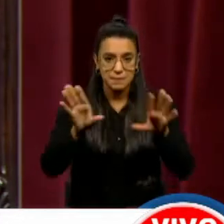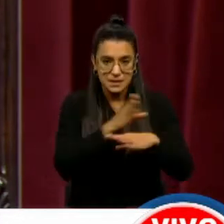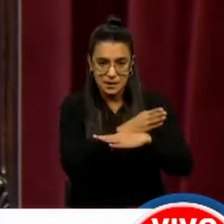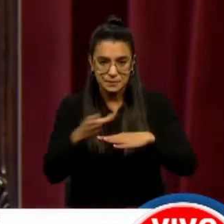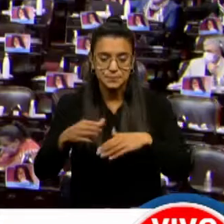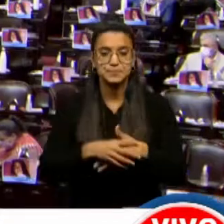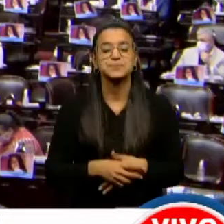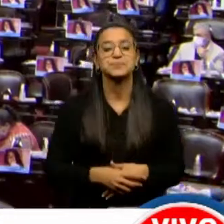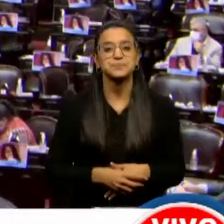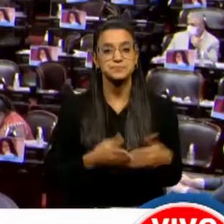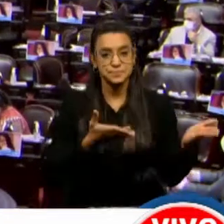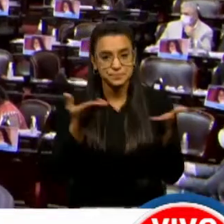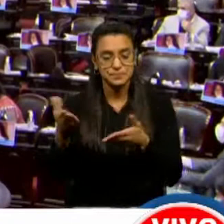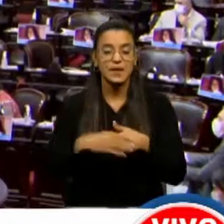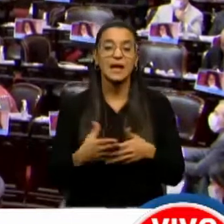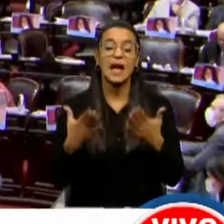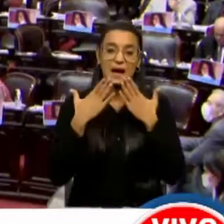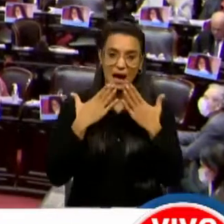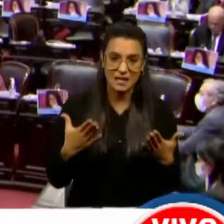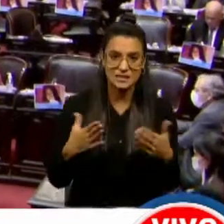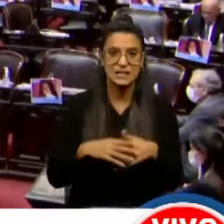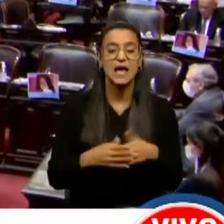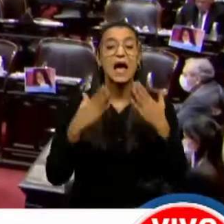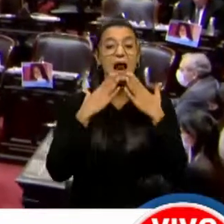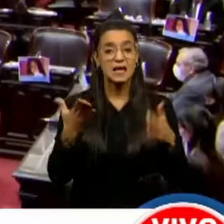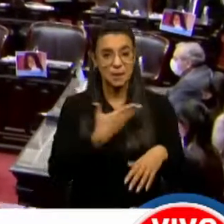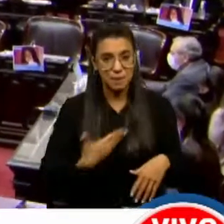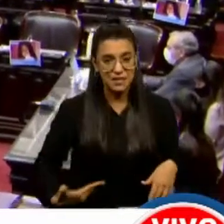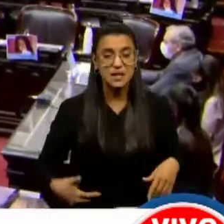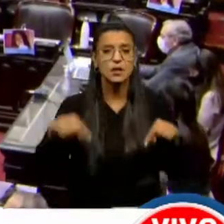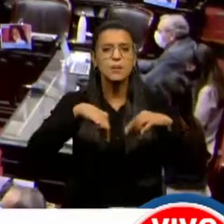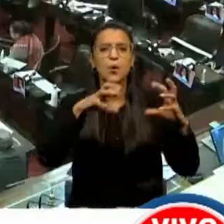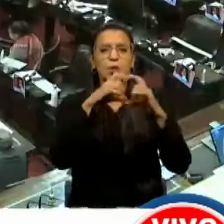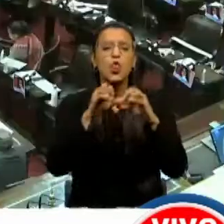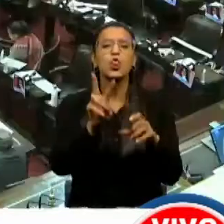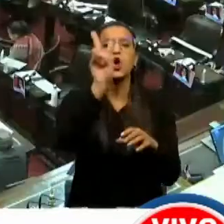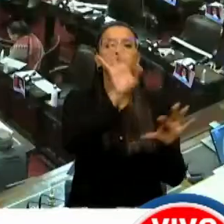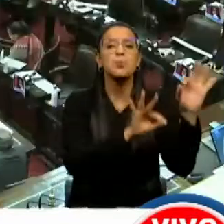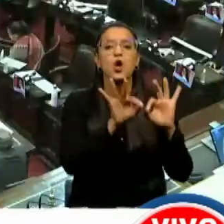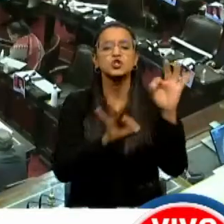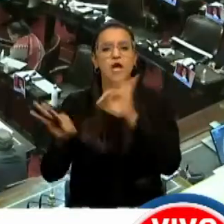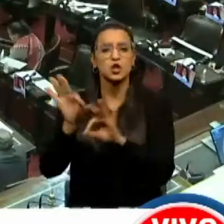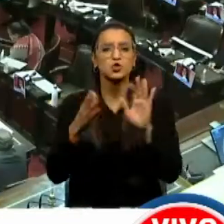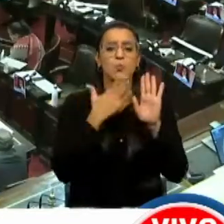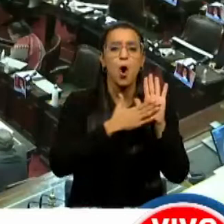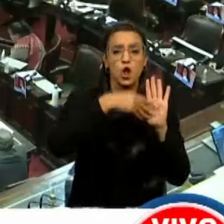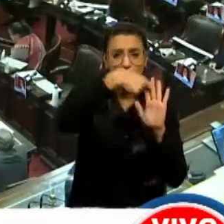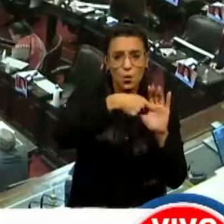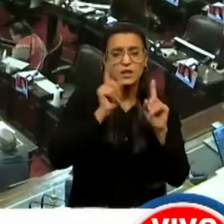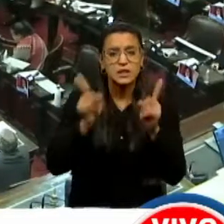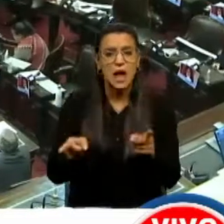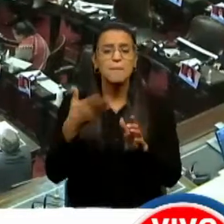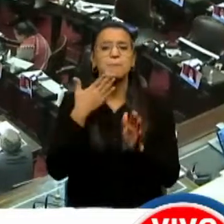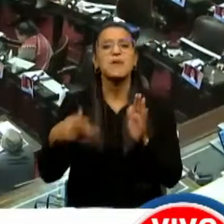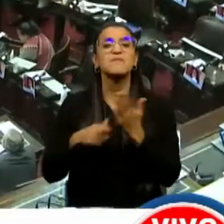cuenta. Adelante. Gracias, presidente. Estamos discutiendo dos proyectos, el de monotributo y el de los